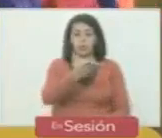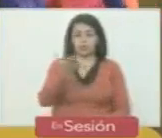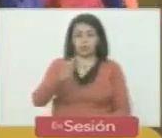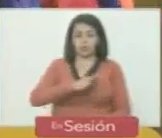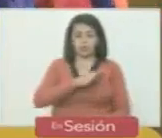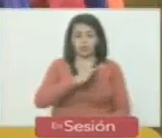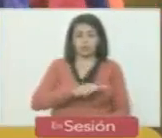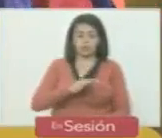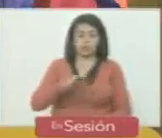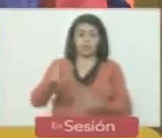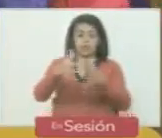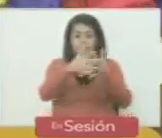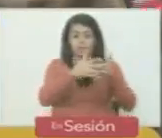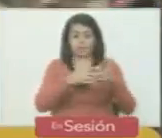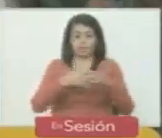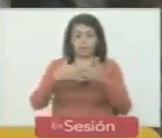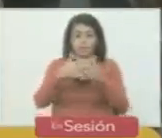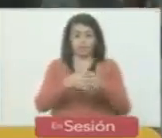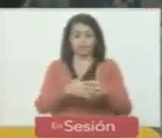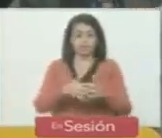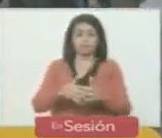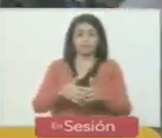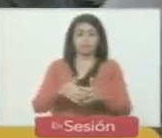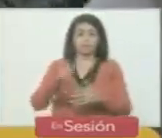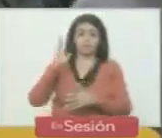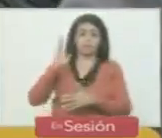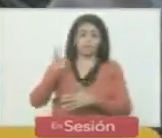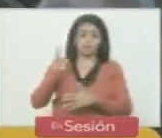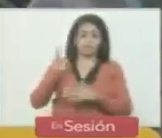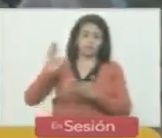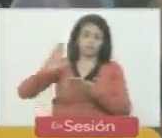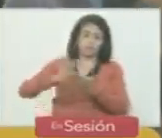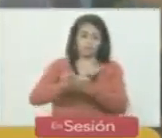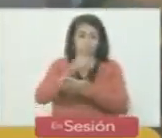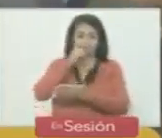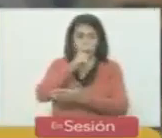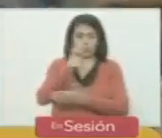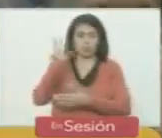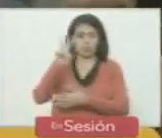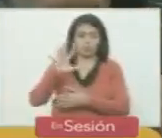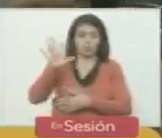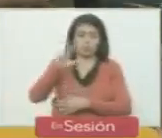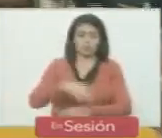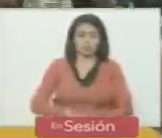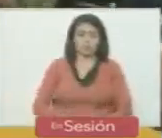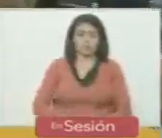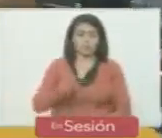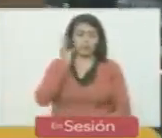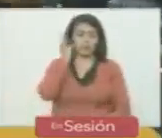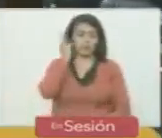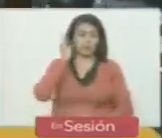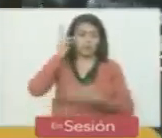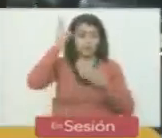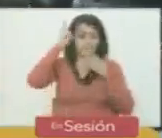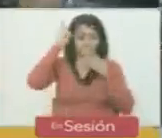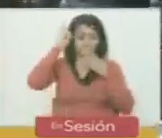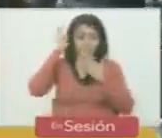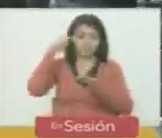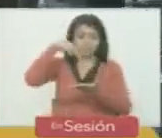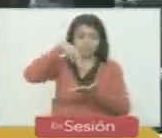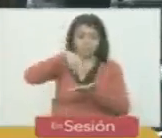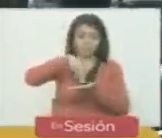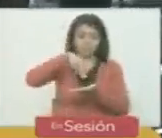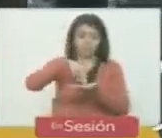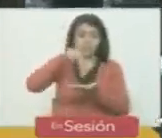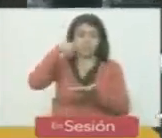señores de Norteamérica, que levanten las sanciones unilaterales contra el pueblo de Venezuela. La mujer indígena se levanta